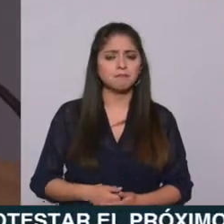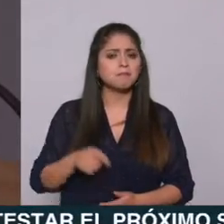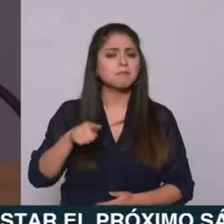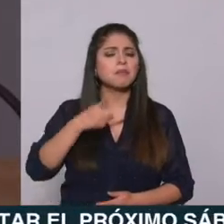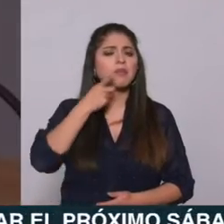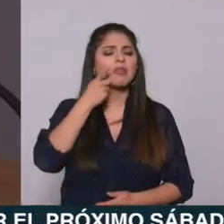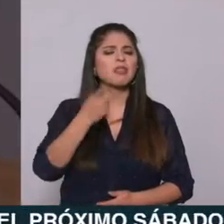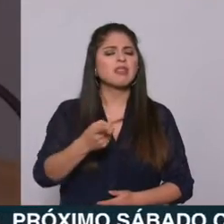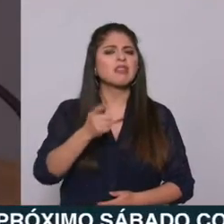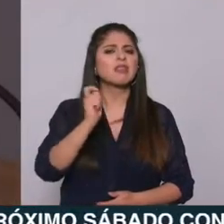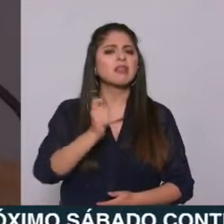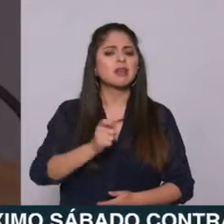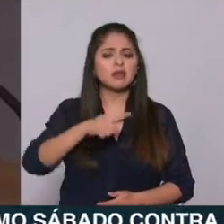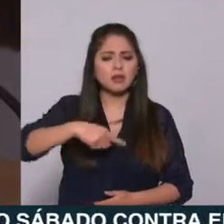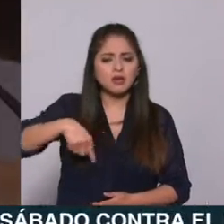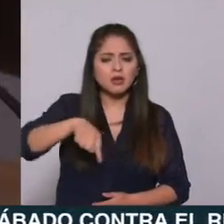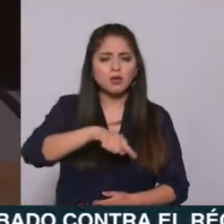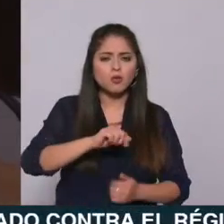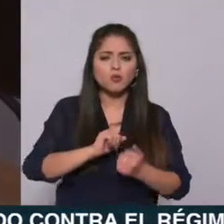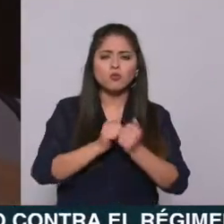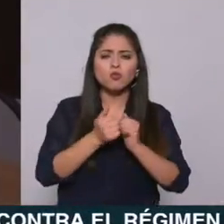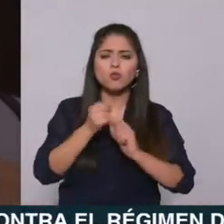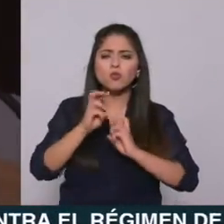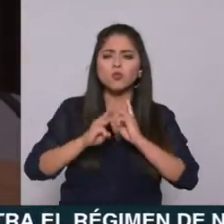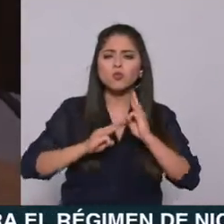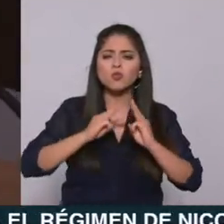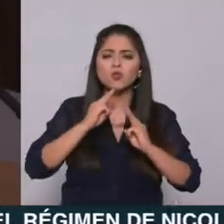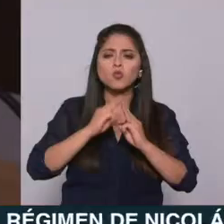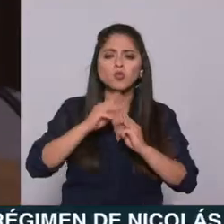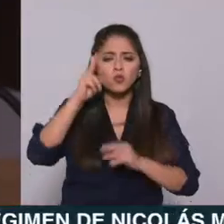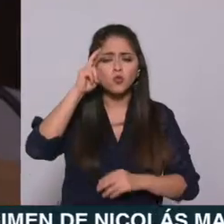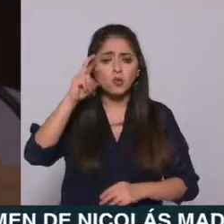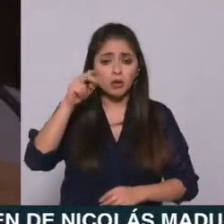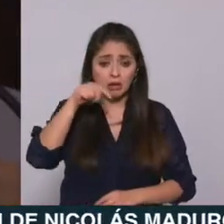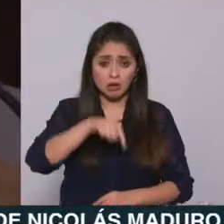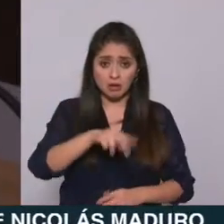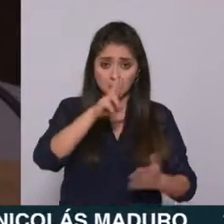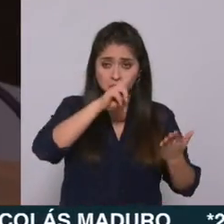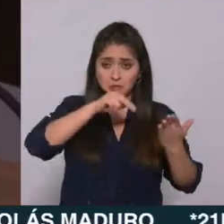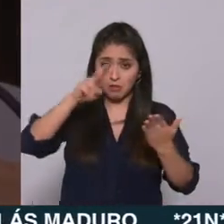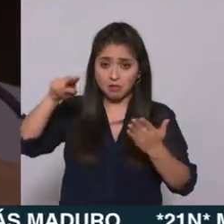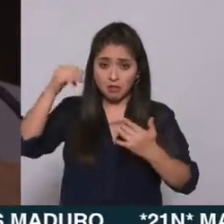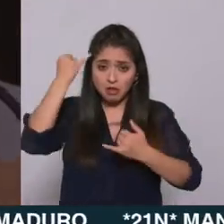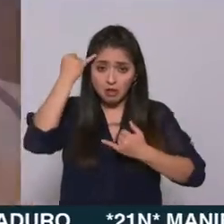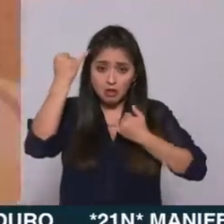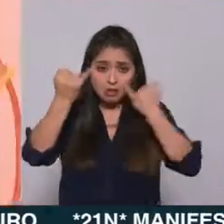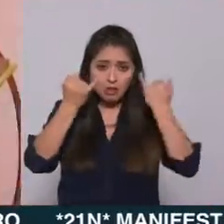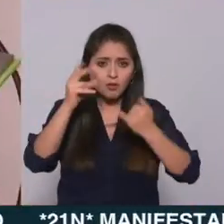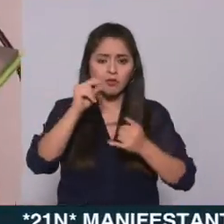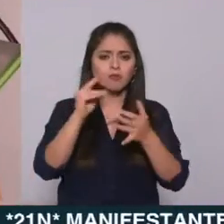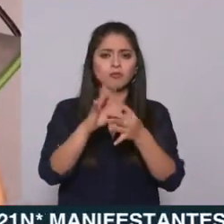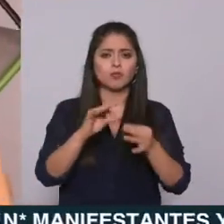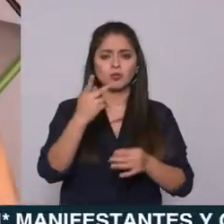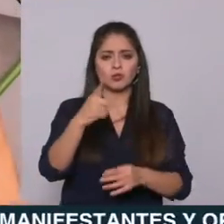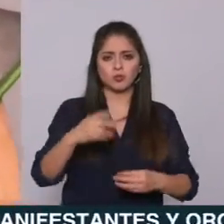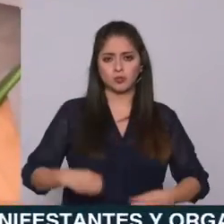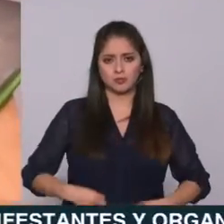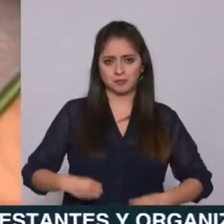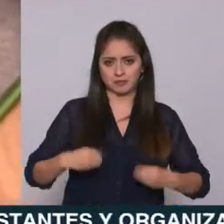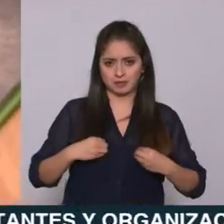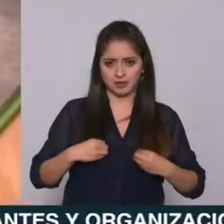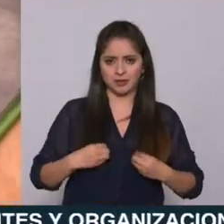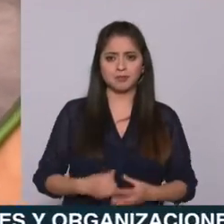de ensueño. Sin embargo, ella no pintaba un universo imaginario, retrataba su vida. Es